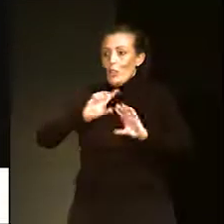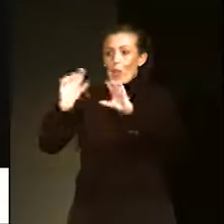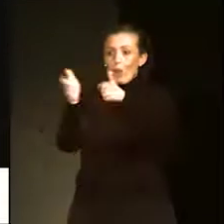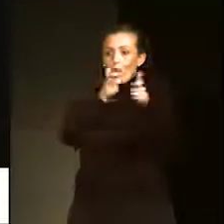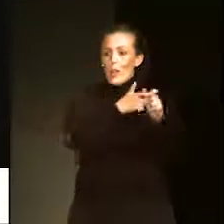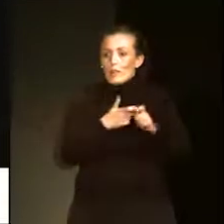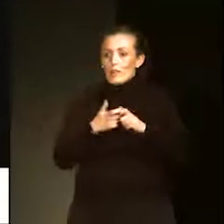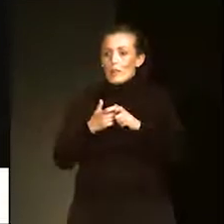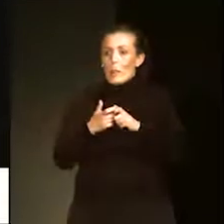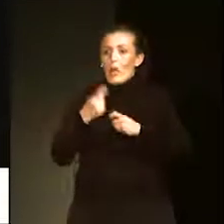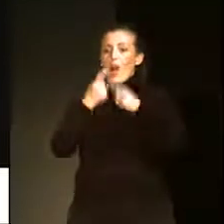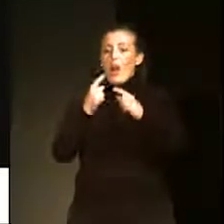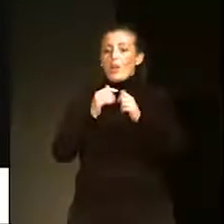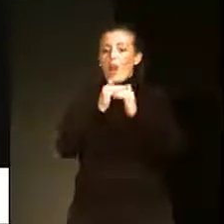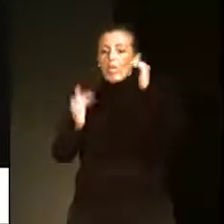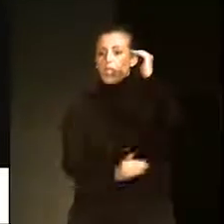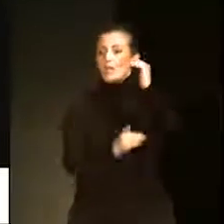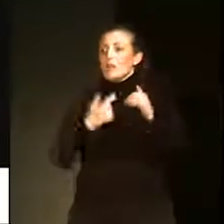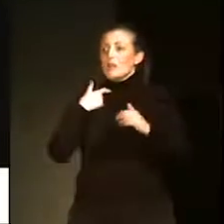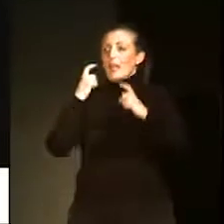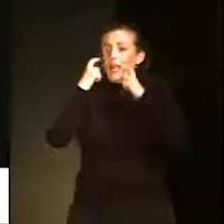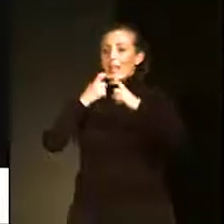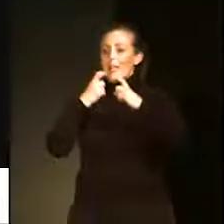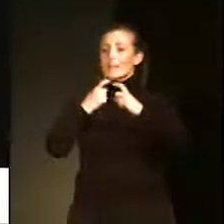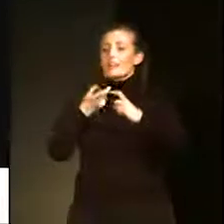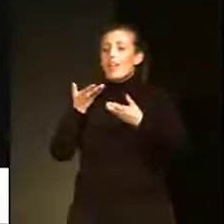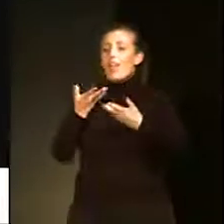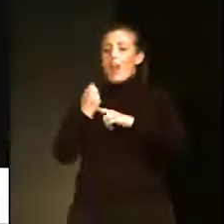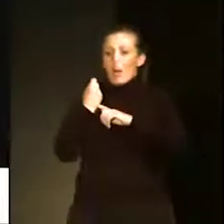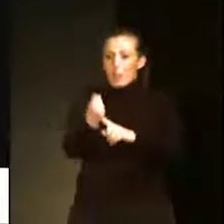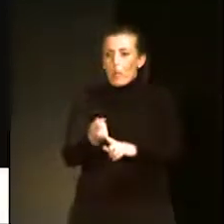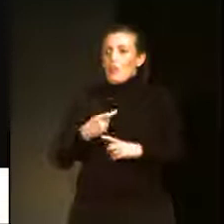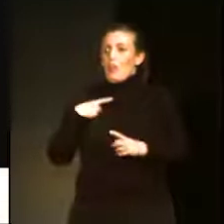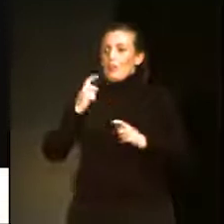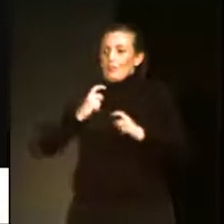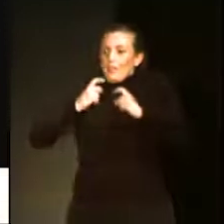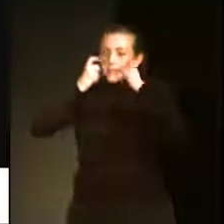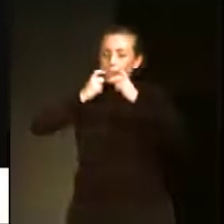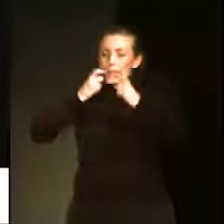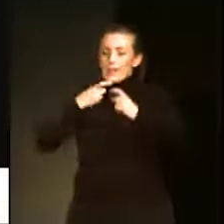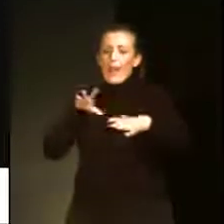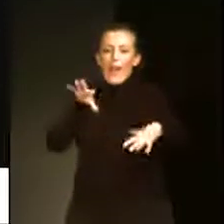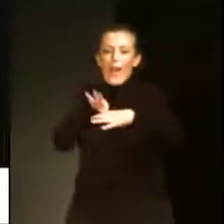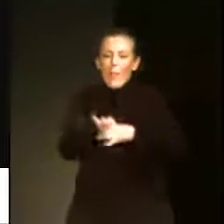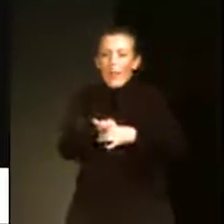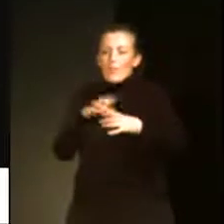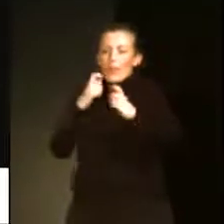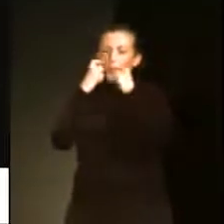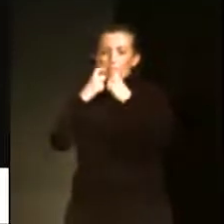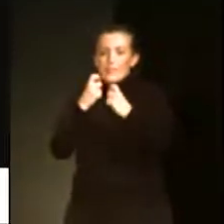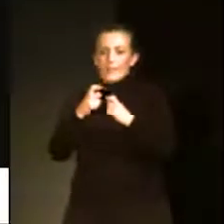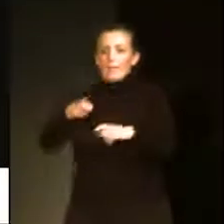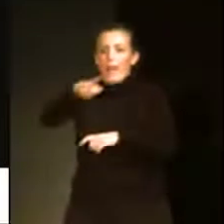que están arañados por la desigualdad encuentren cómplices, encuentren además aliados para que sus